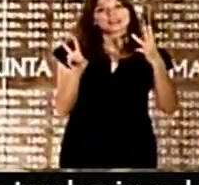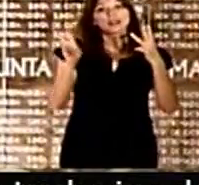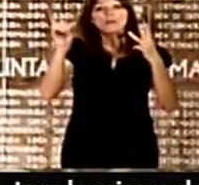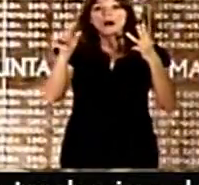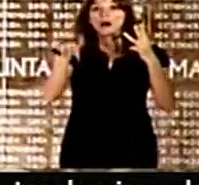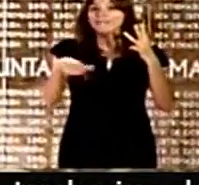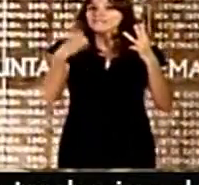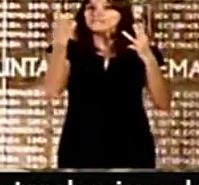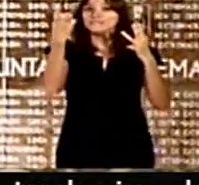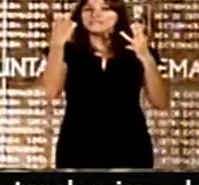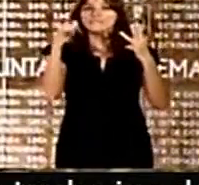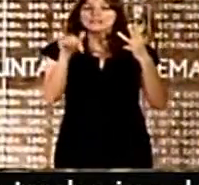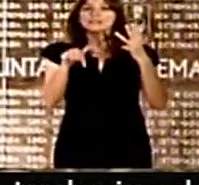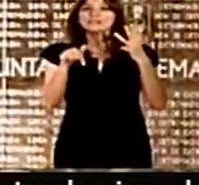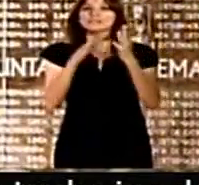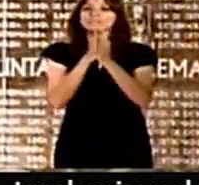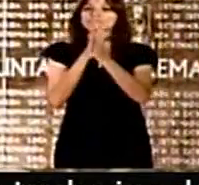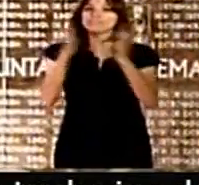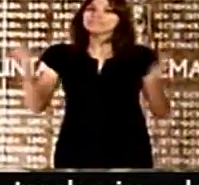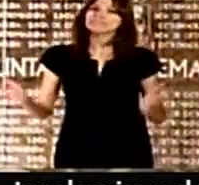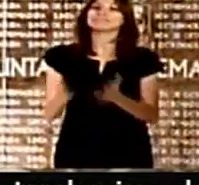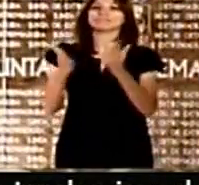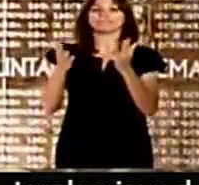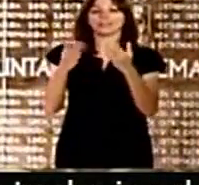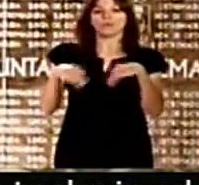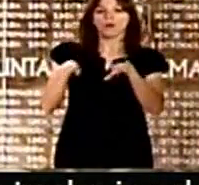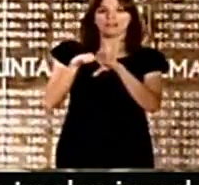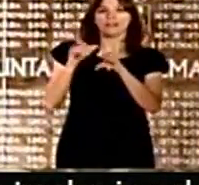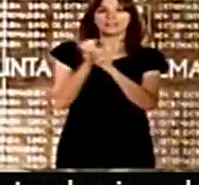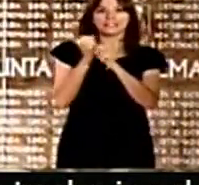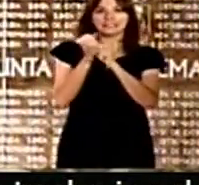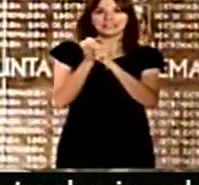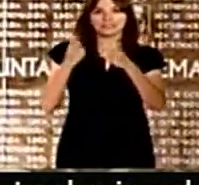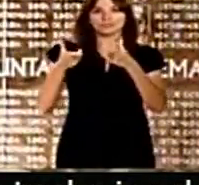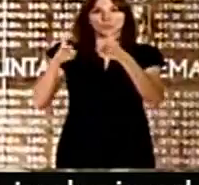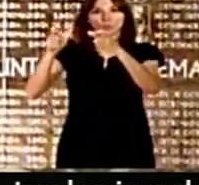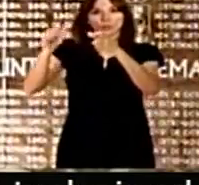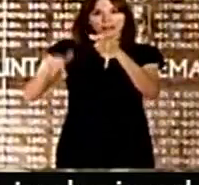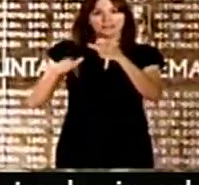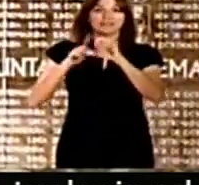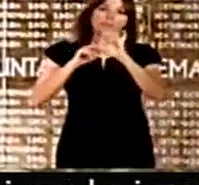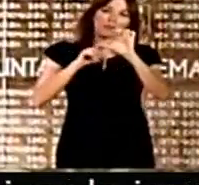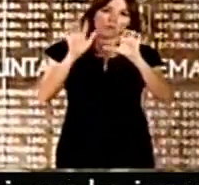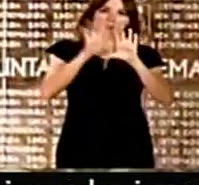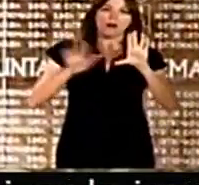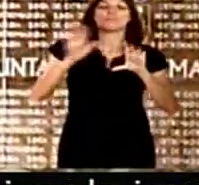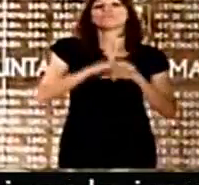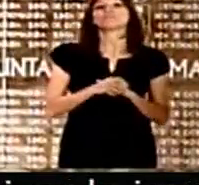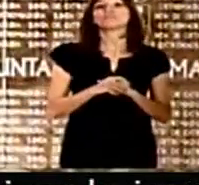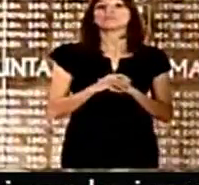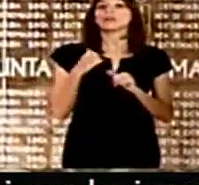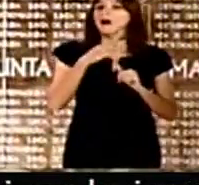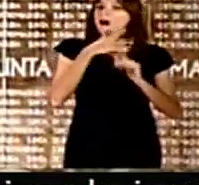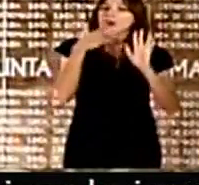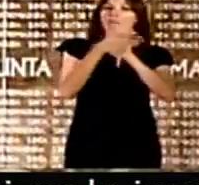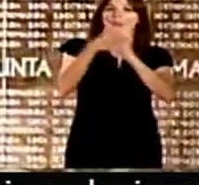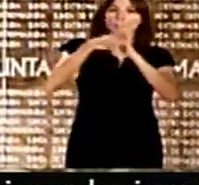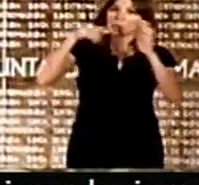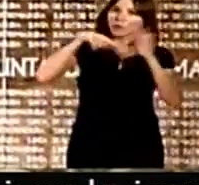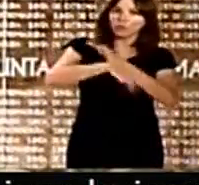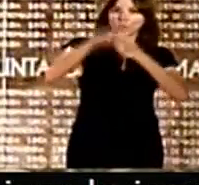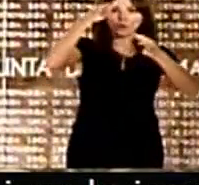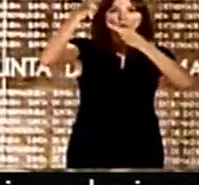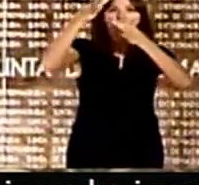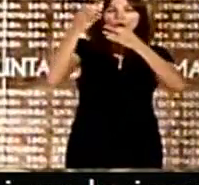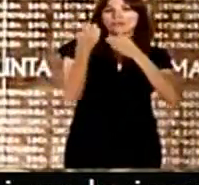una necesidad que es la de incentivar la igualdad en el empleo en nuestra comunidad autónoma. Paso a detallarles cada una de las 3